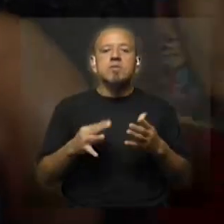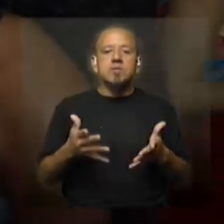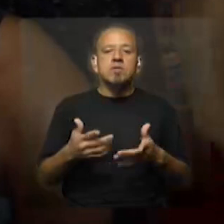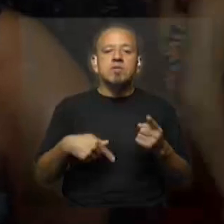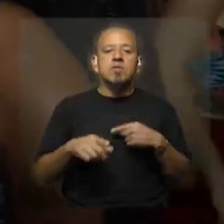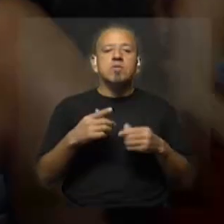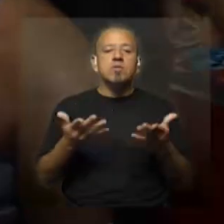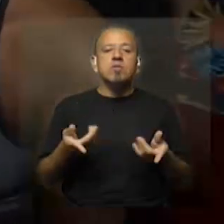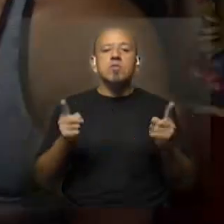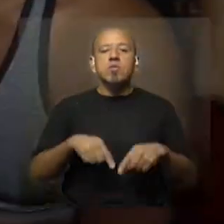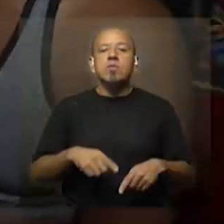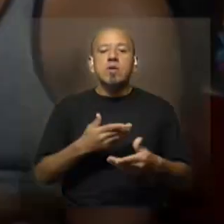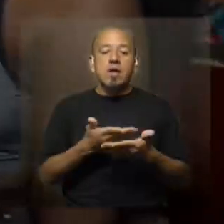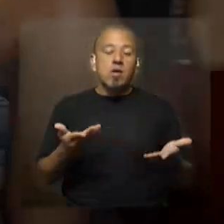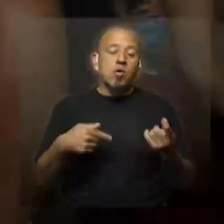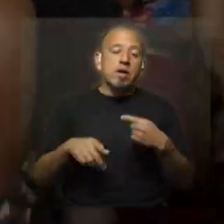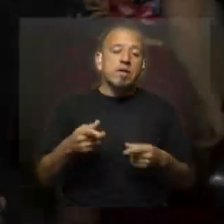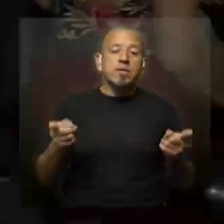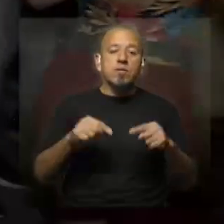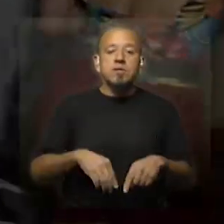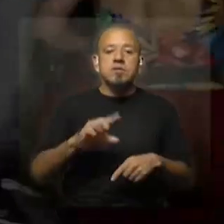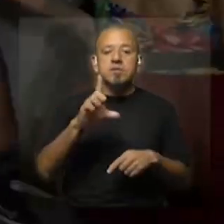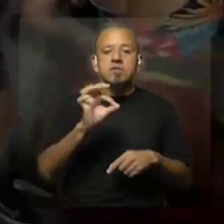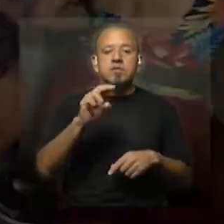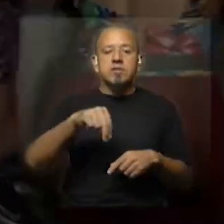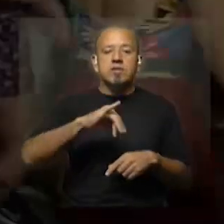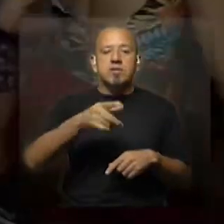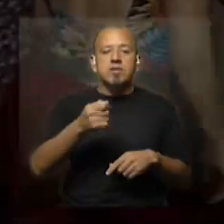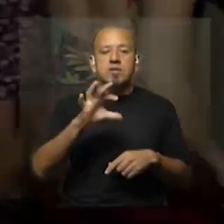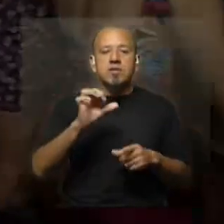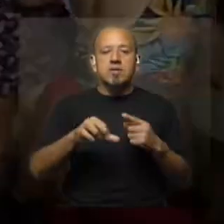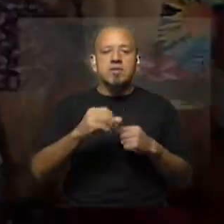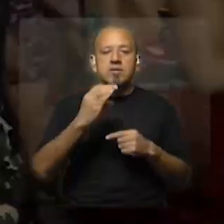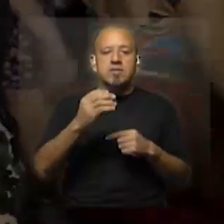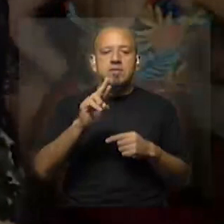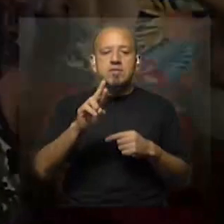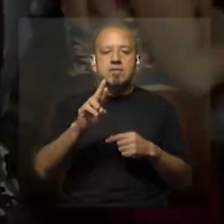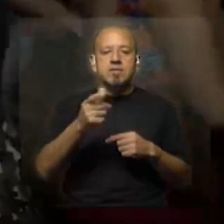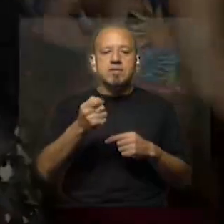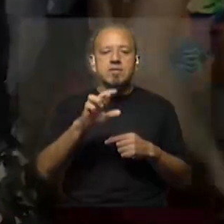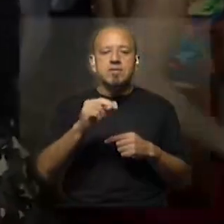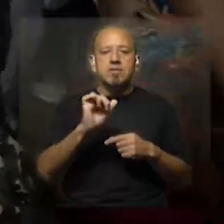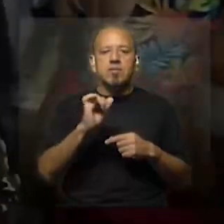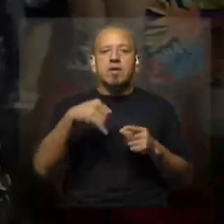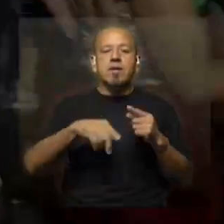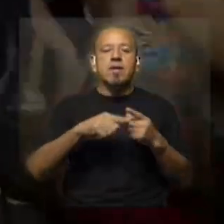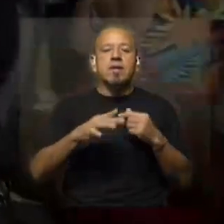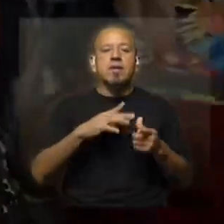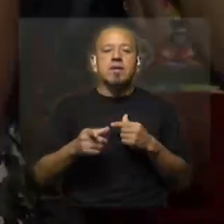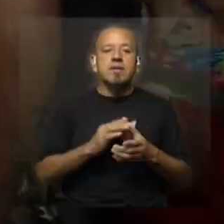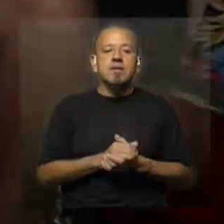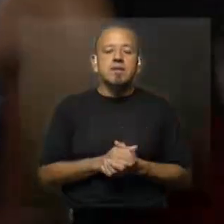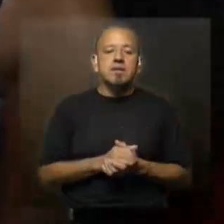sienten con este regreso en general? Manuel y Andreina, ¿cómo se siente este regreso de Lonjas de Cuareim?